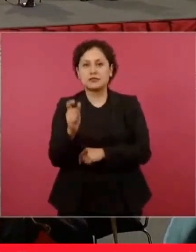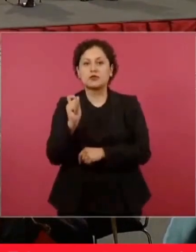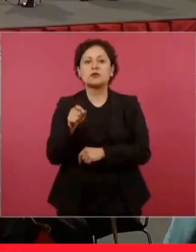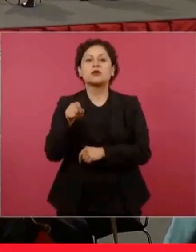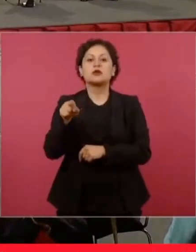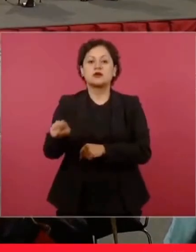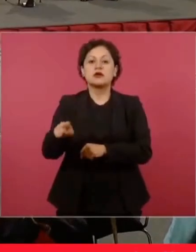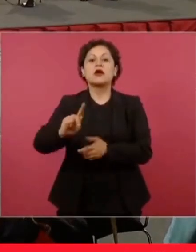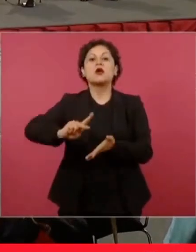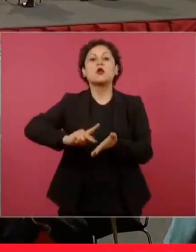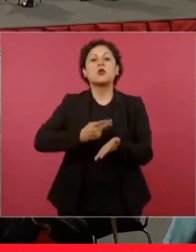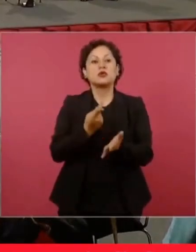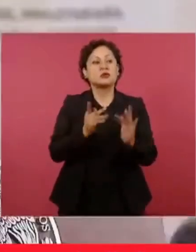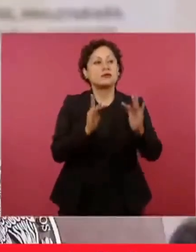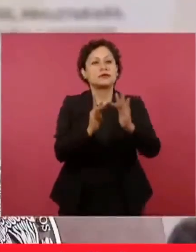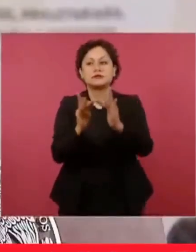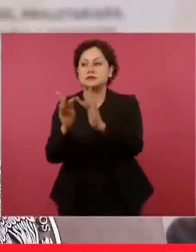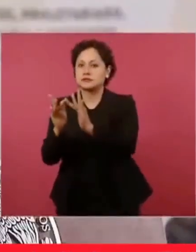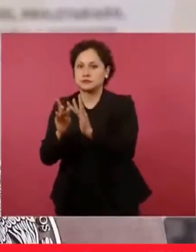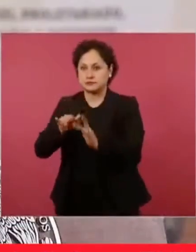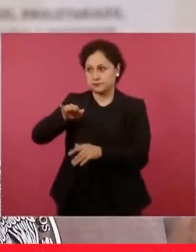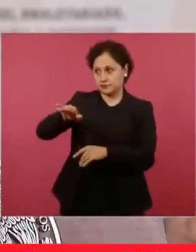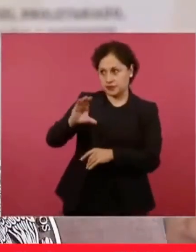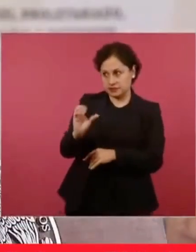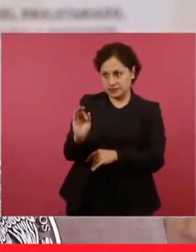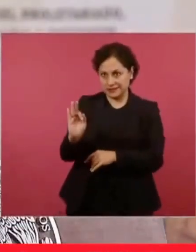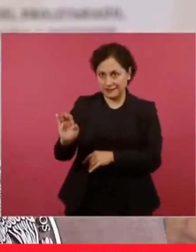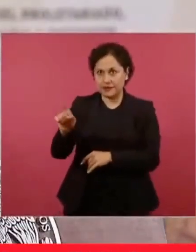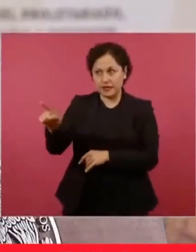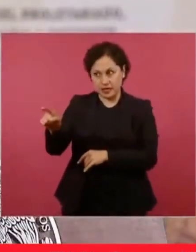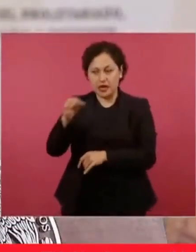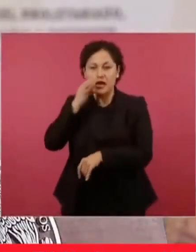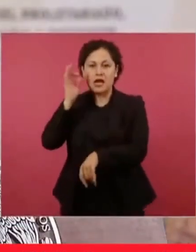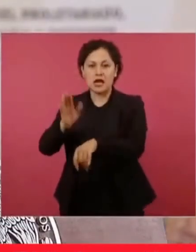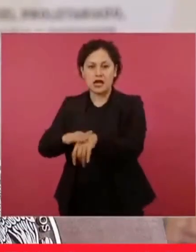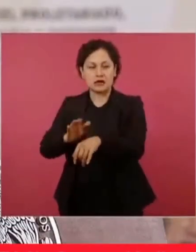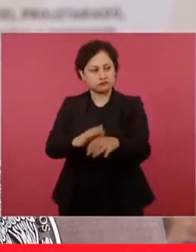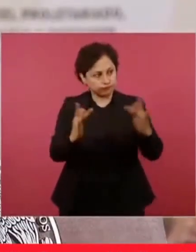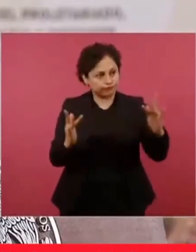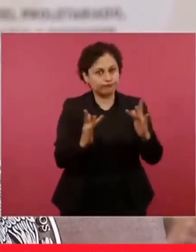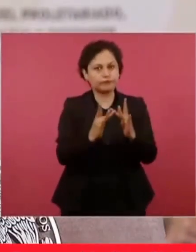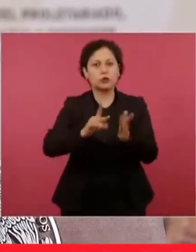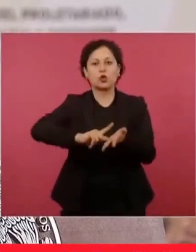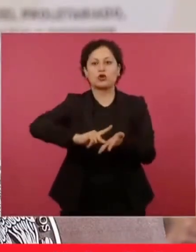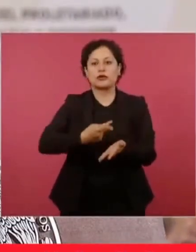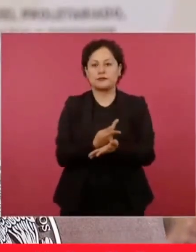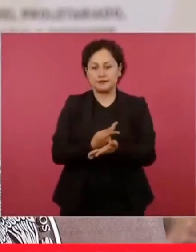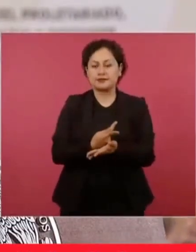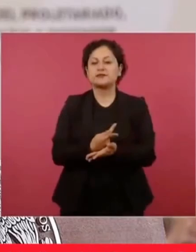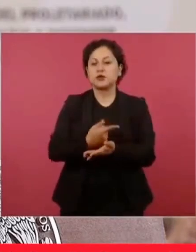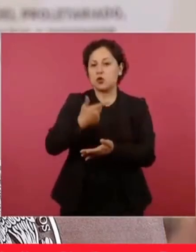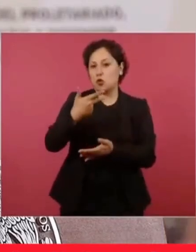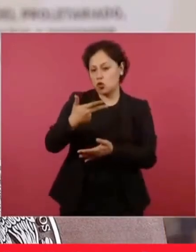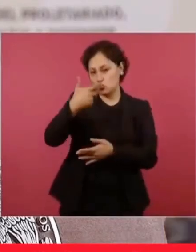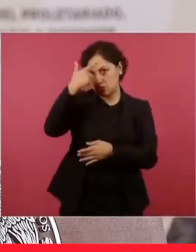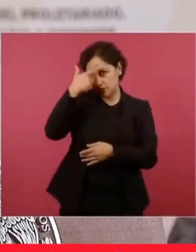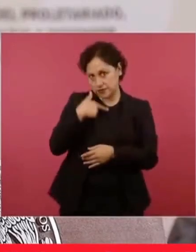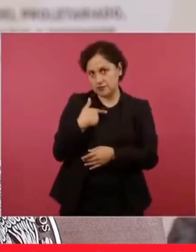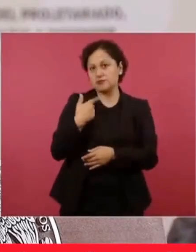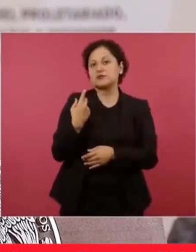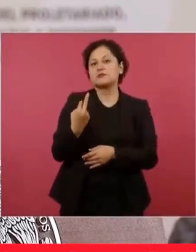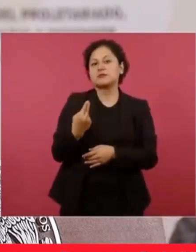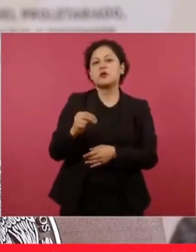los usuarios desconectados. Solicitamos a la CFE así hacerlo a las 20:25. Todavía sufrimos